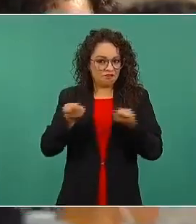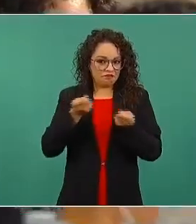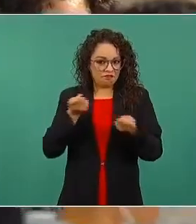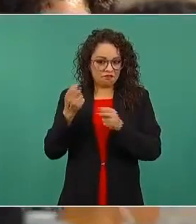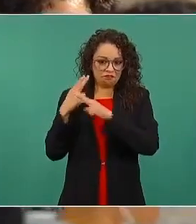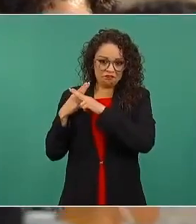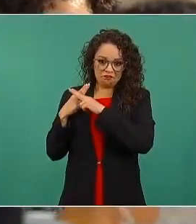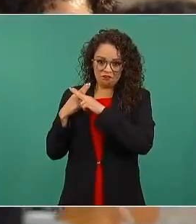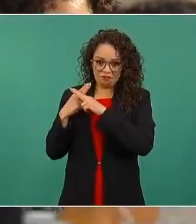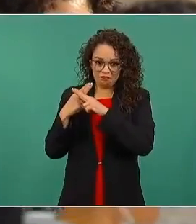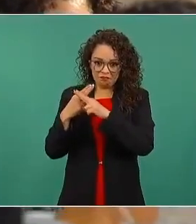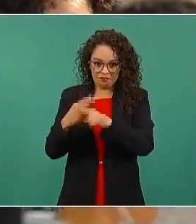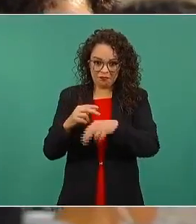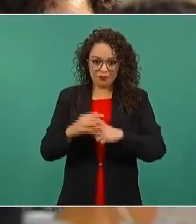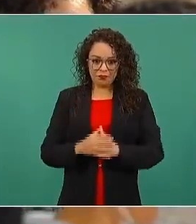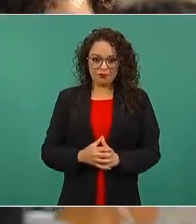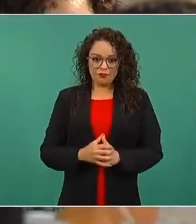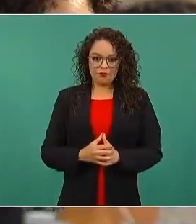luego